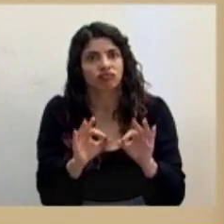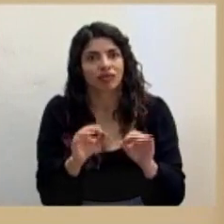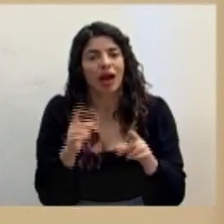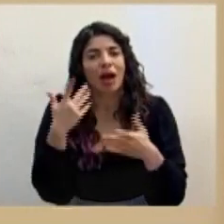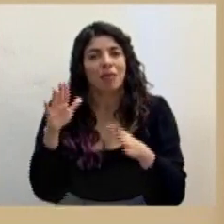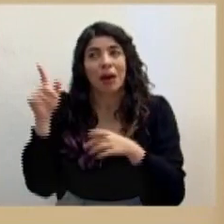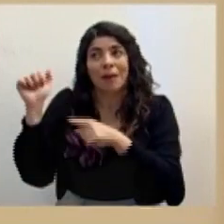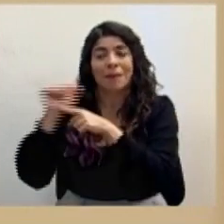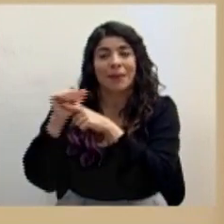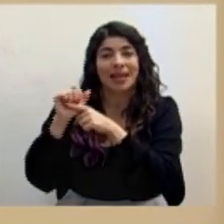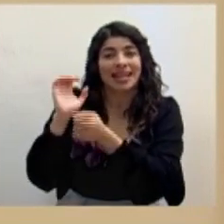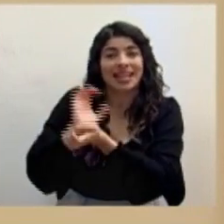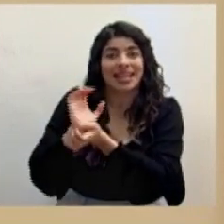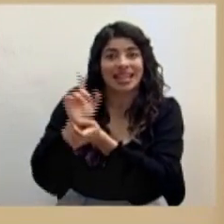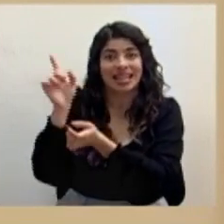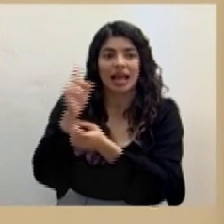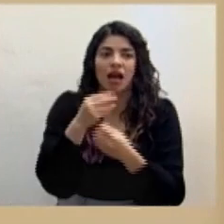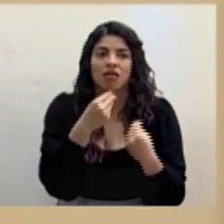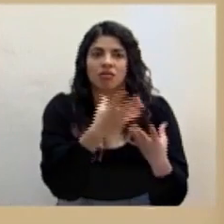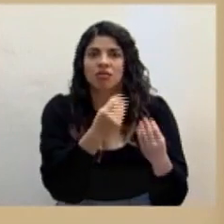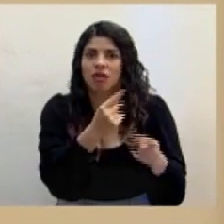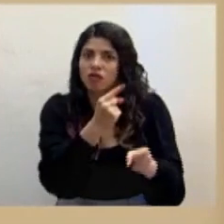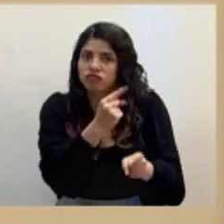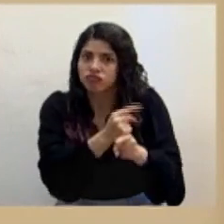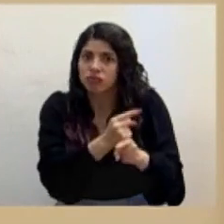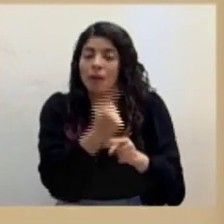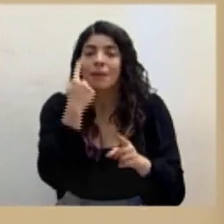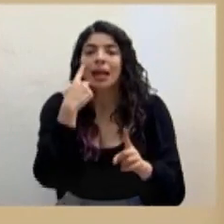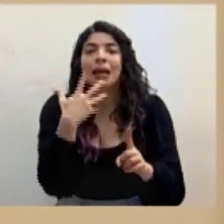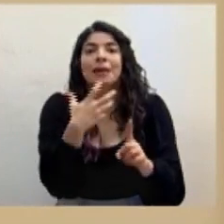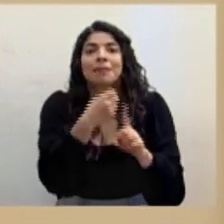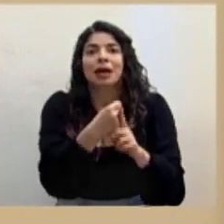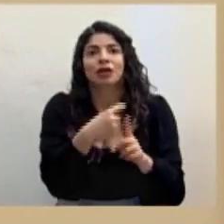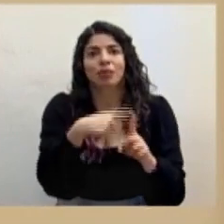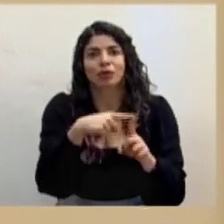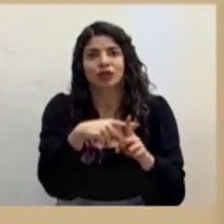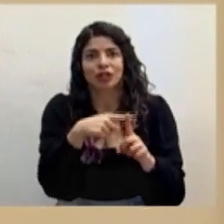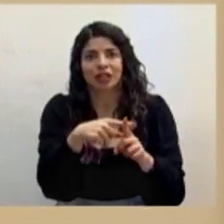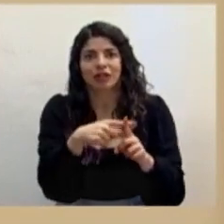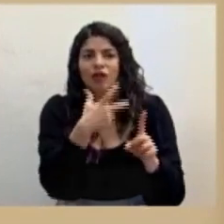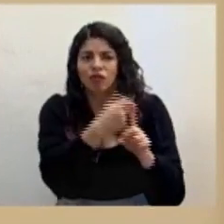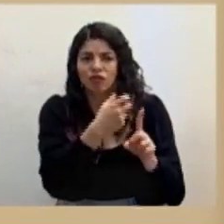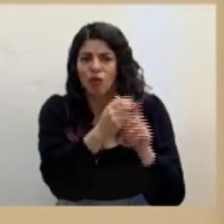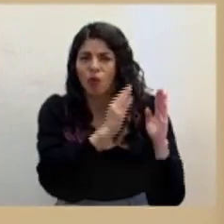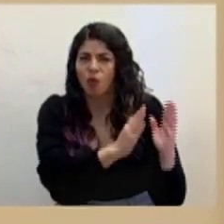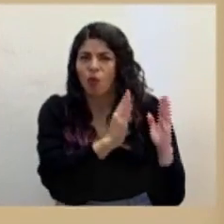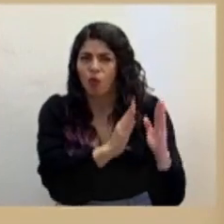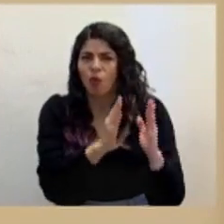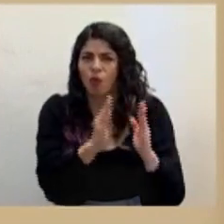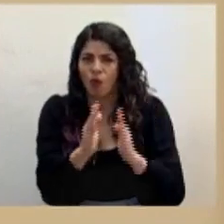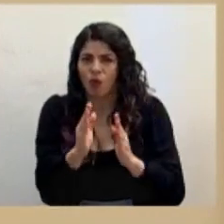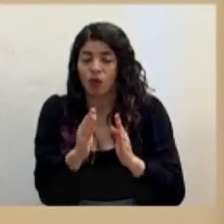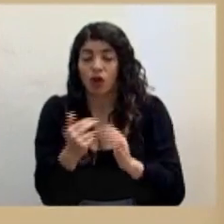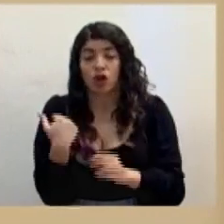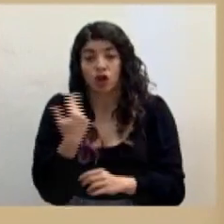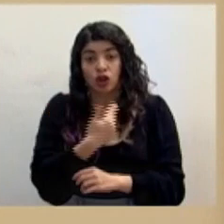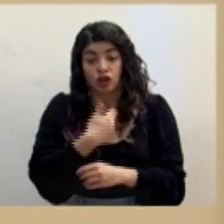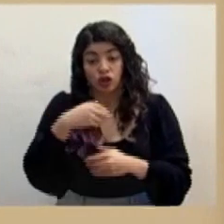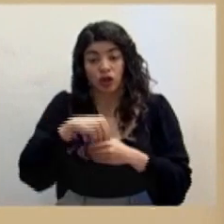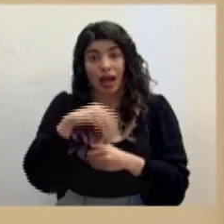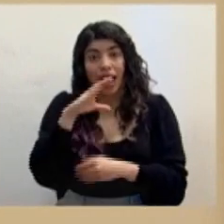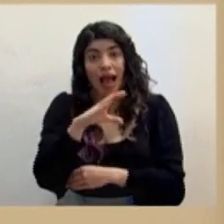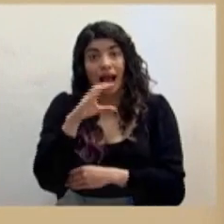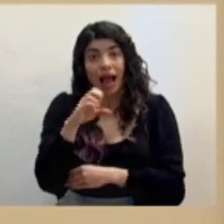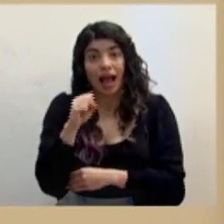ensayos clínicos, y pues disminuir o tener el impacto positivo que queremos. El hecho de que nosotros en la caja